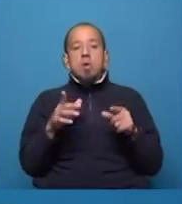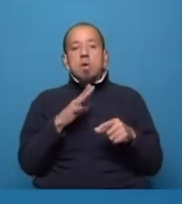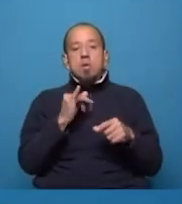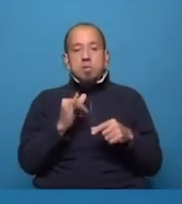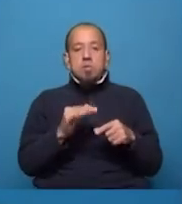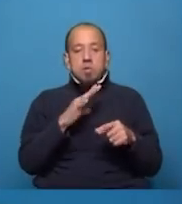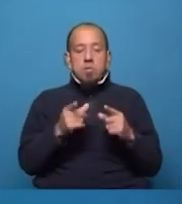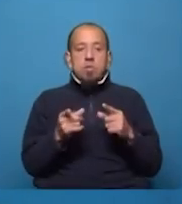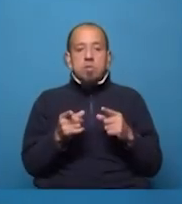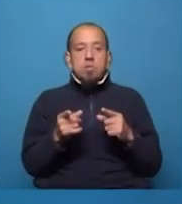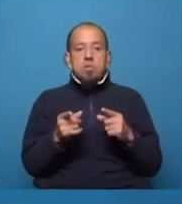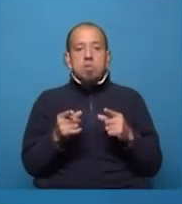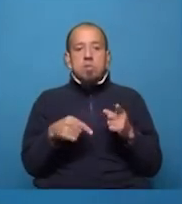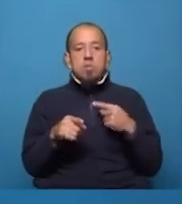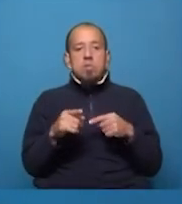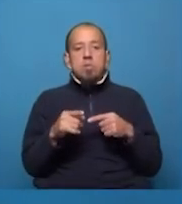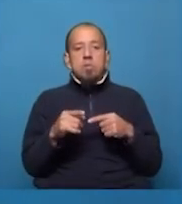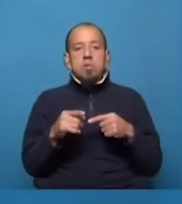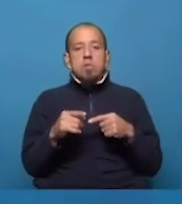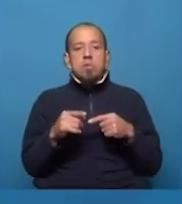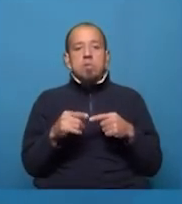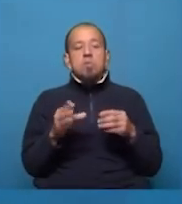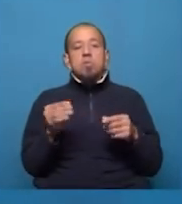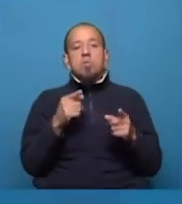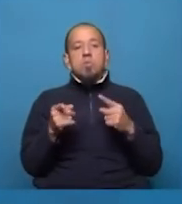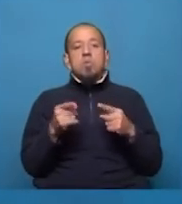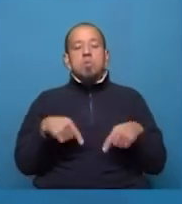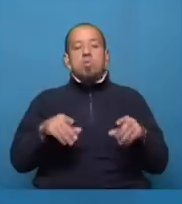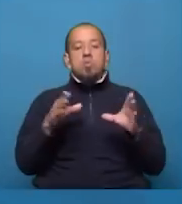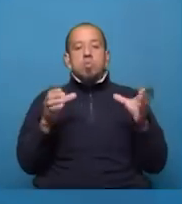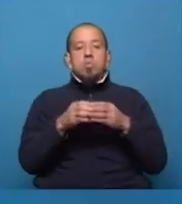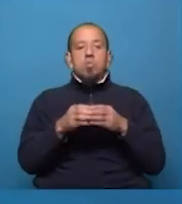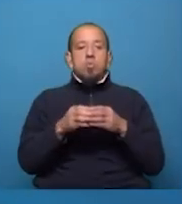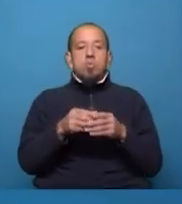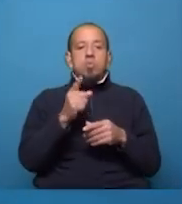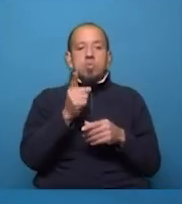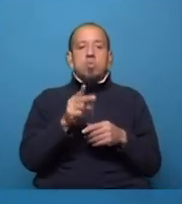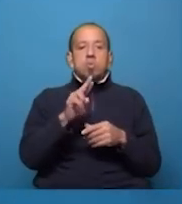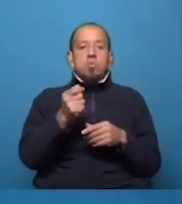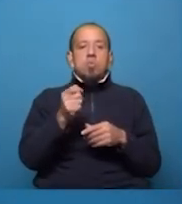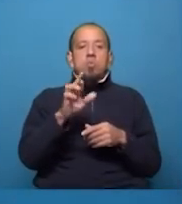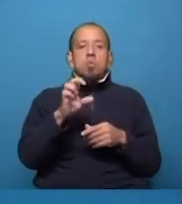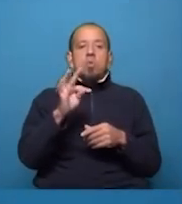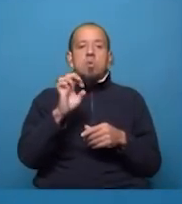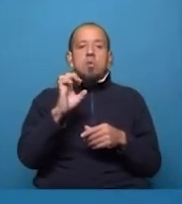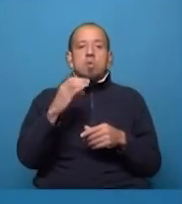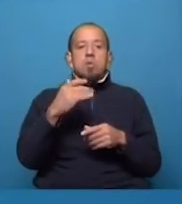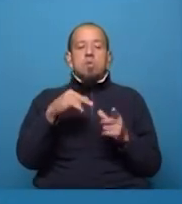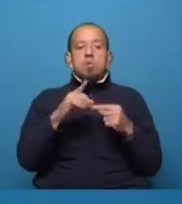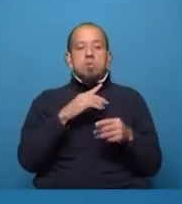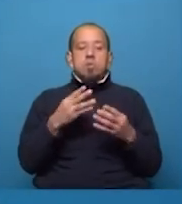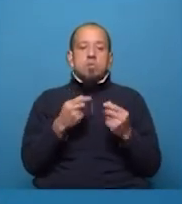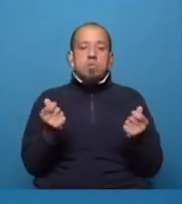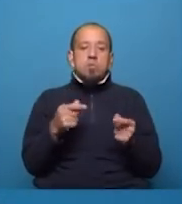sigo en intención ahí no hay duda que una intención todo ese equipo que era el equipo de huarteche de la hiera se